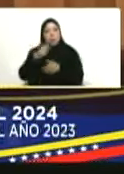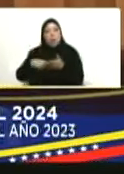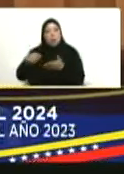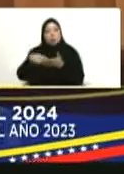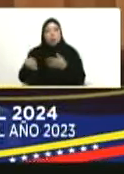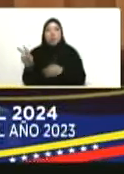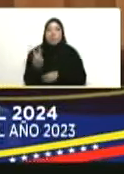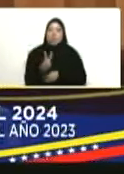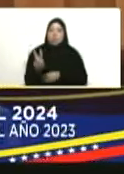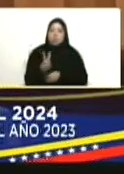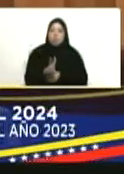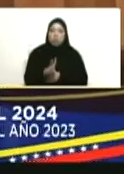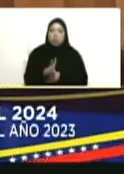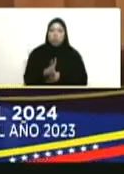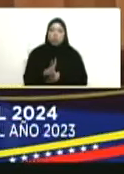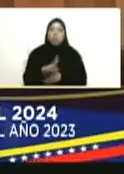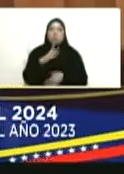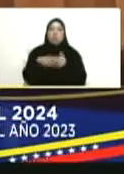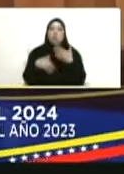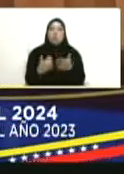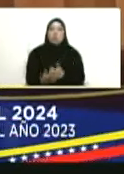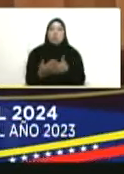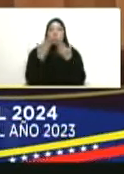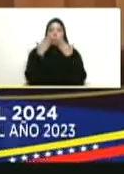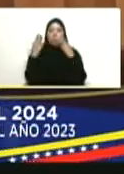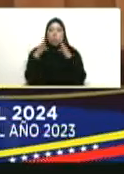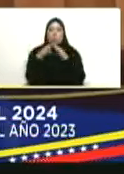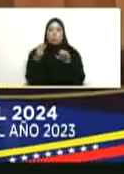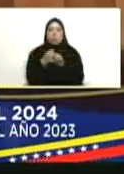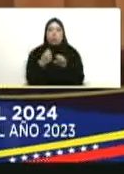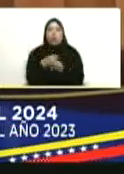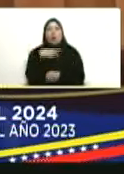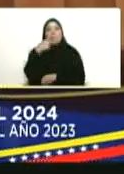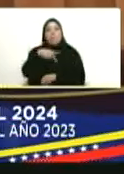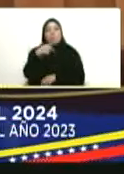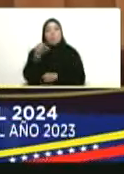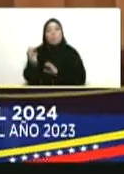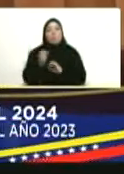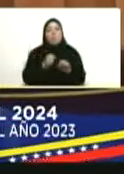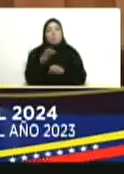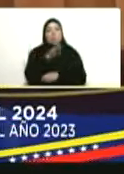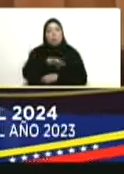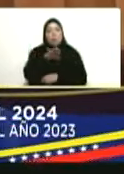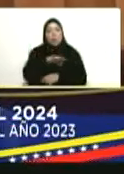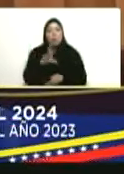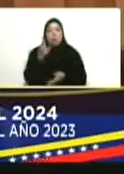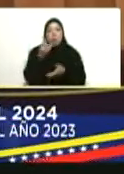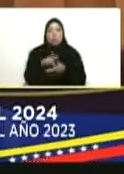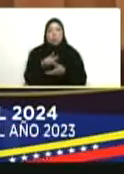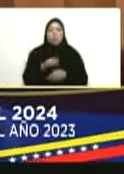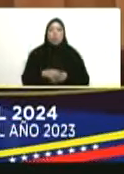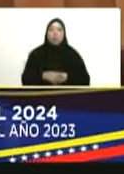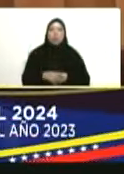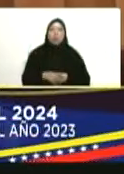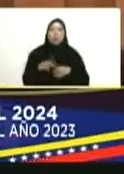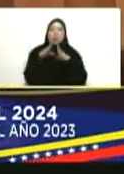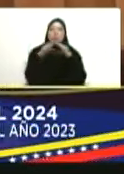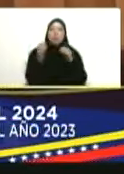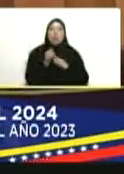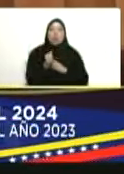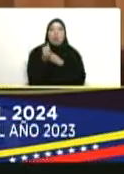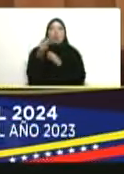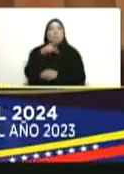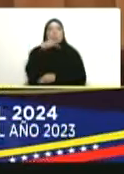país. Allí están convocados todas las fuerzas políticas, movimientos, partidos, todo el liderazgo